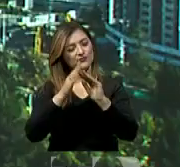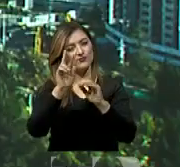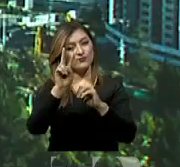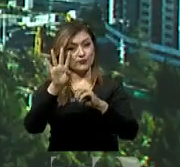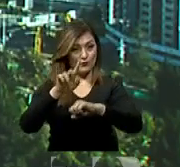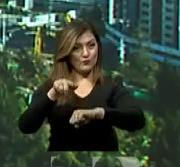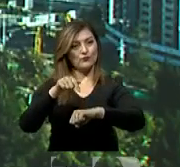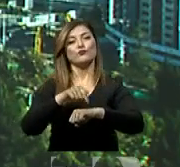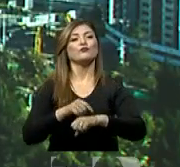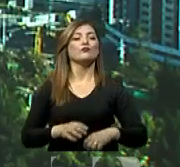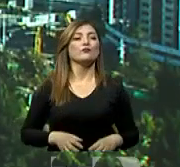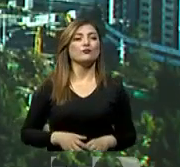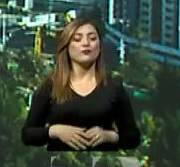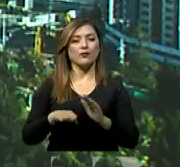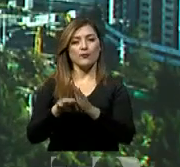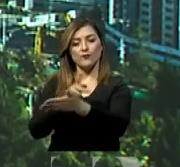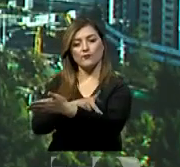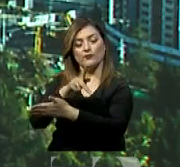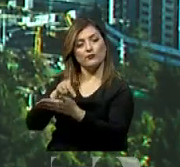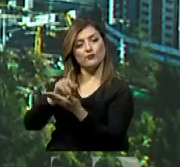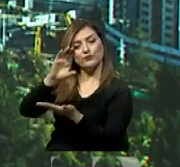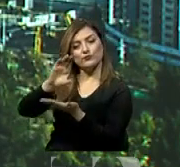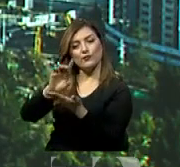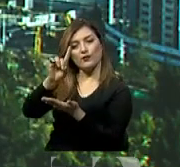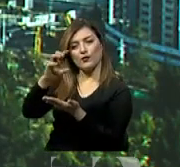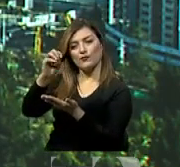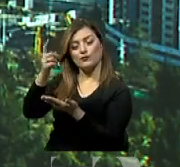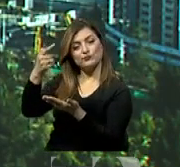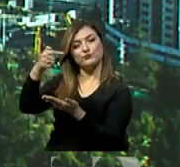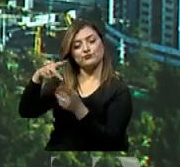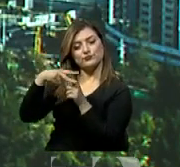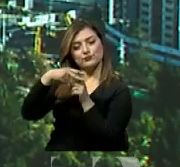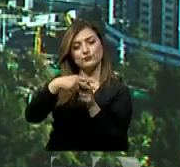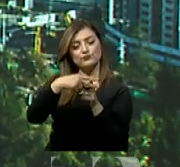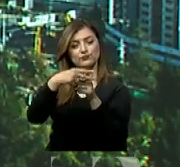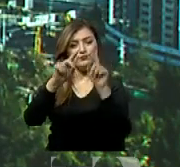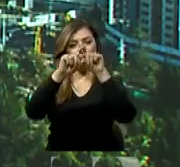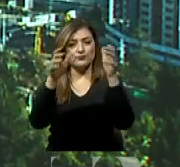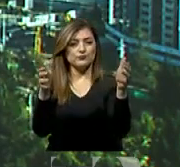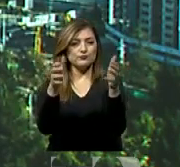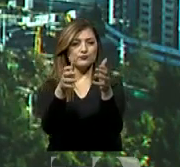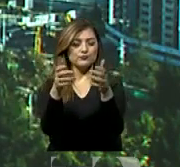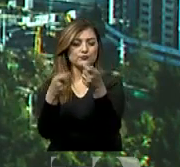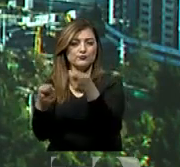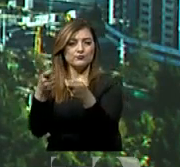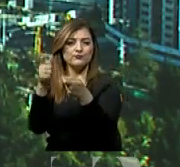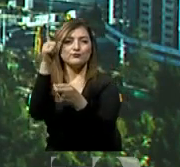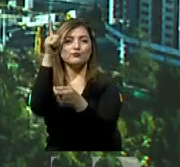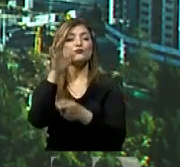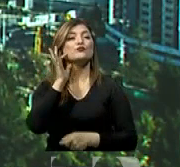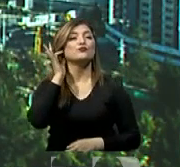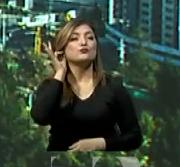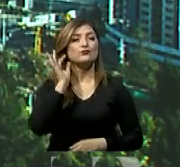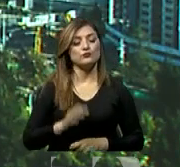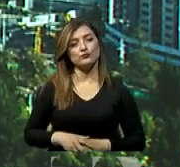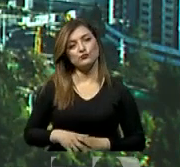portería. El Banco Pichincha colocó $100 millones para otorgar créditos a microempresas y pymes lideradas por mujeres. Se